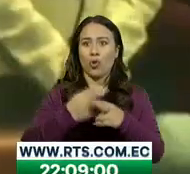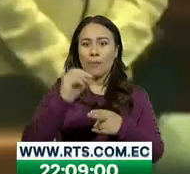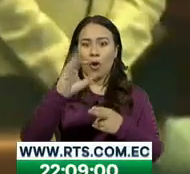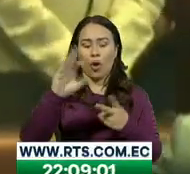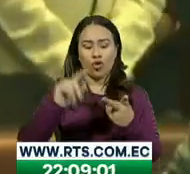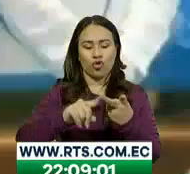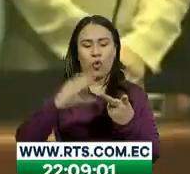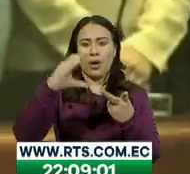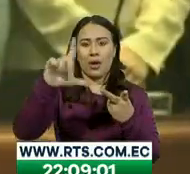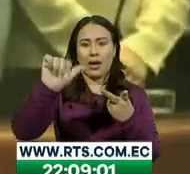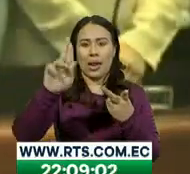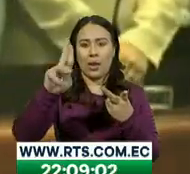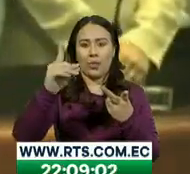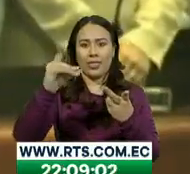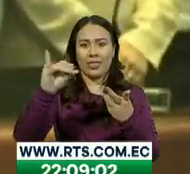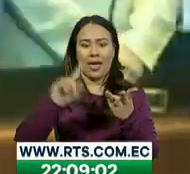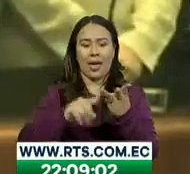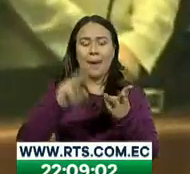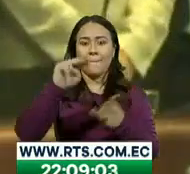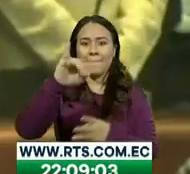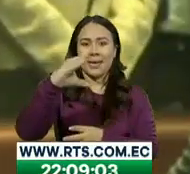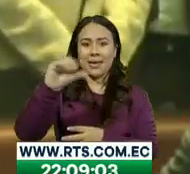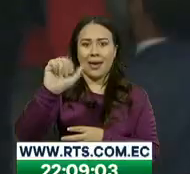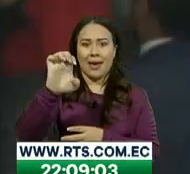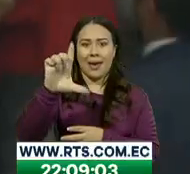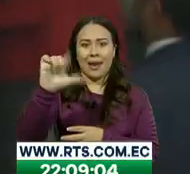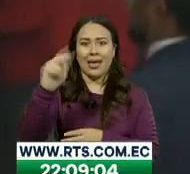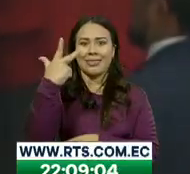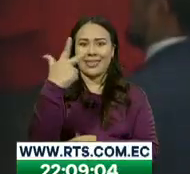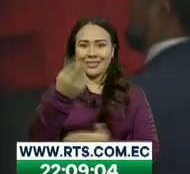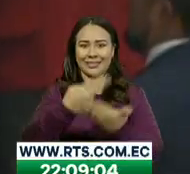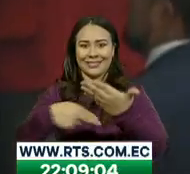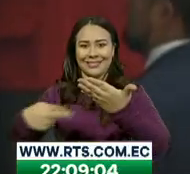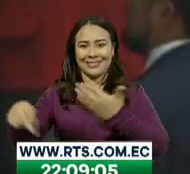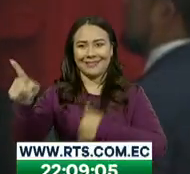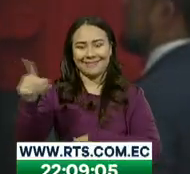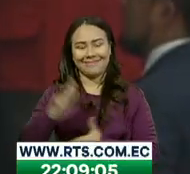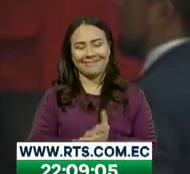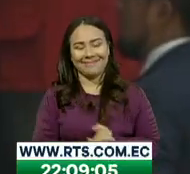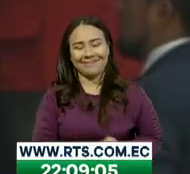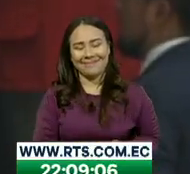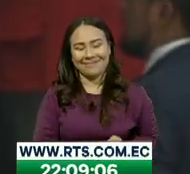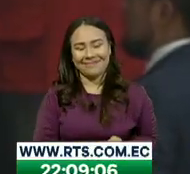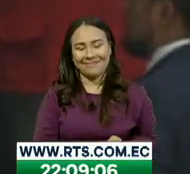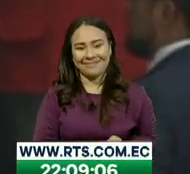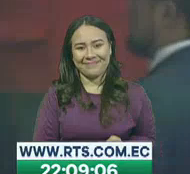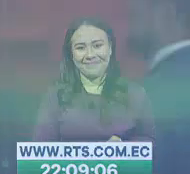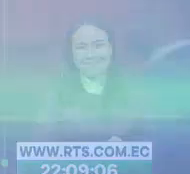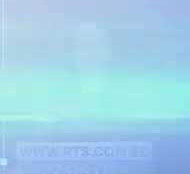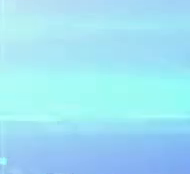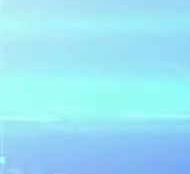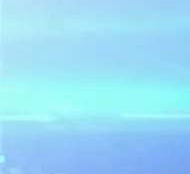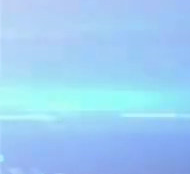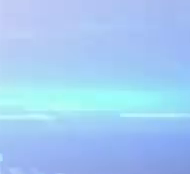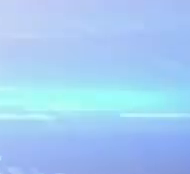Elena y Micaela. Informó Carlos Julio Grumendi.